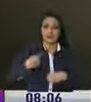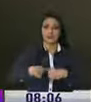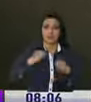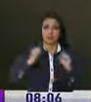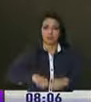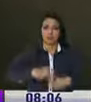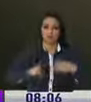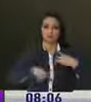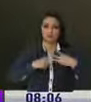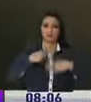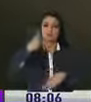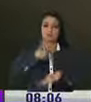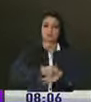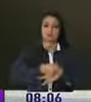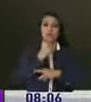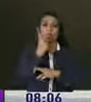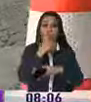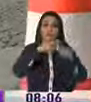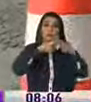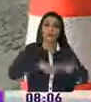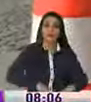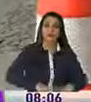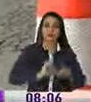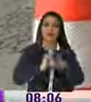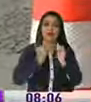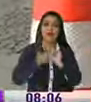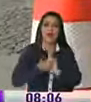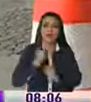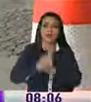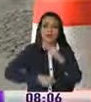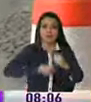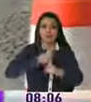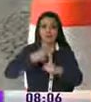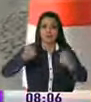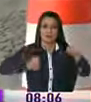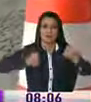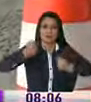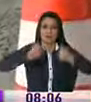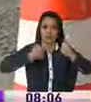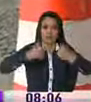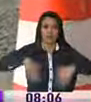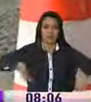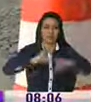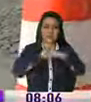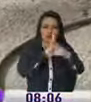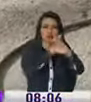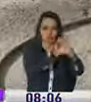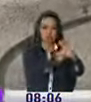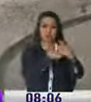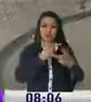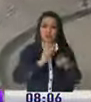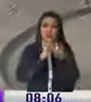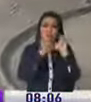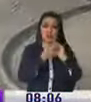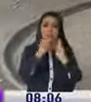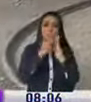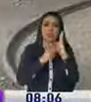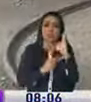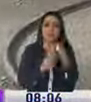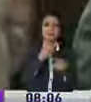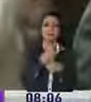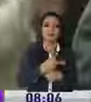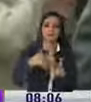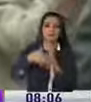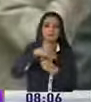y disponer dos revisiones vehiculares anuales para el transporte público son parte de las modificaciones a la ordenanza para el cuidado del